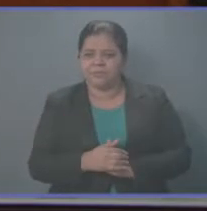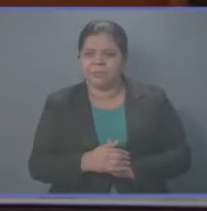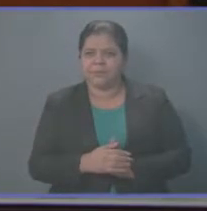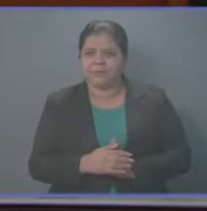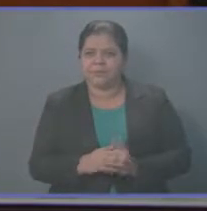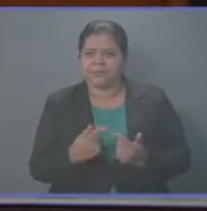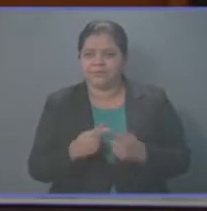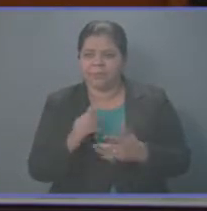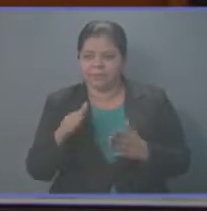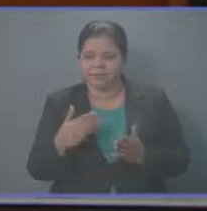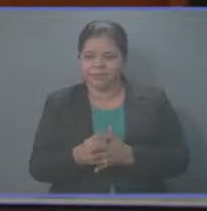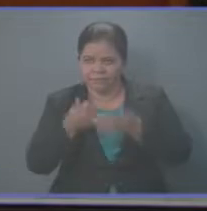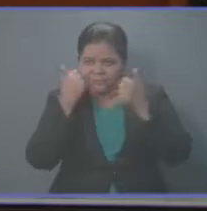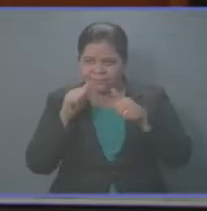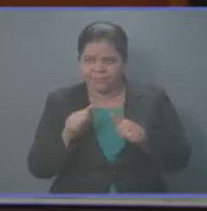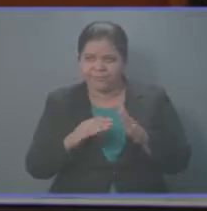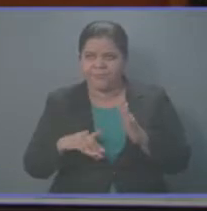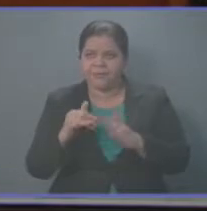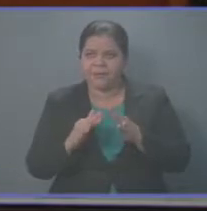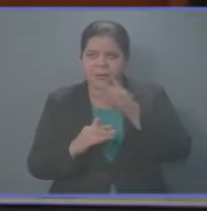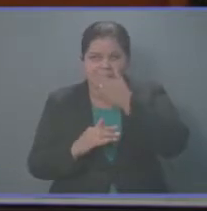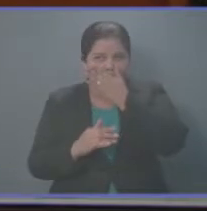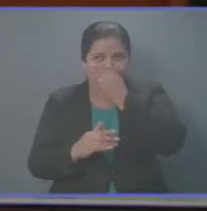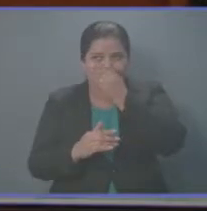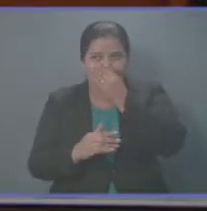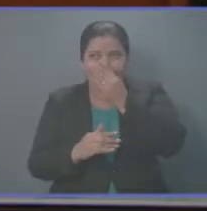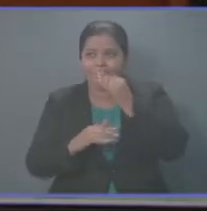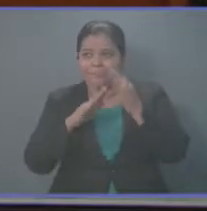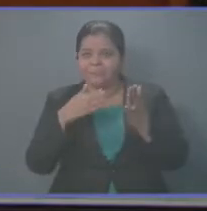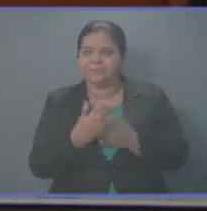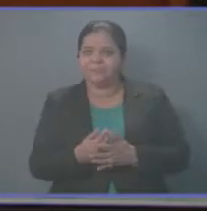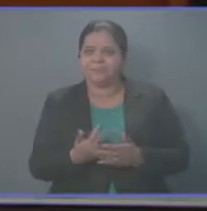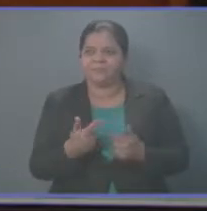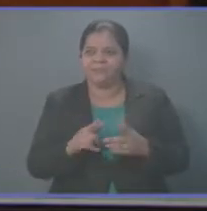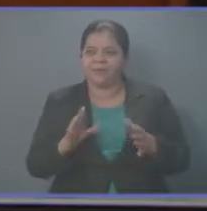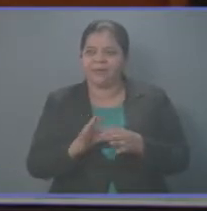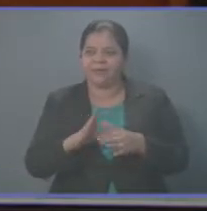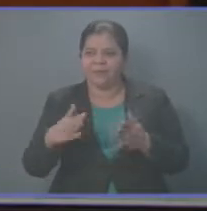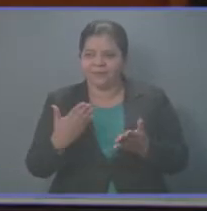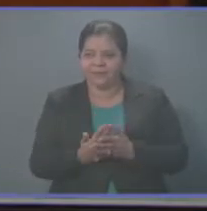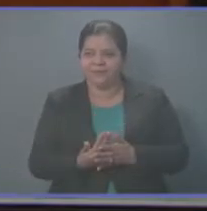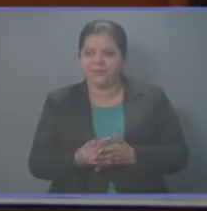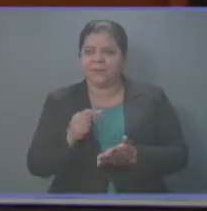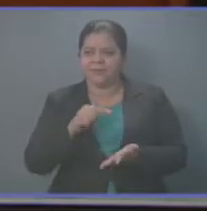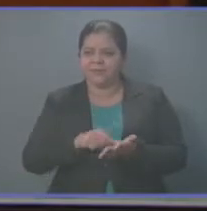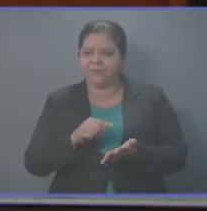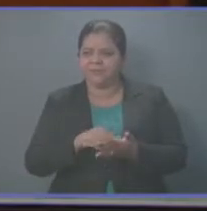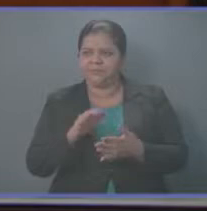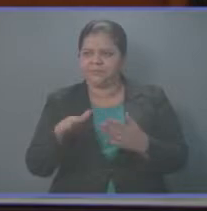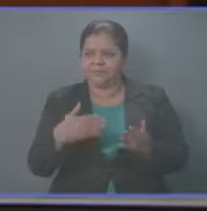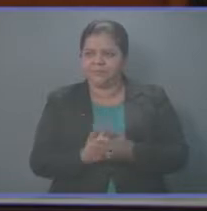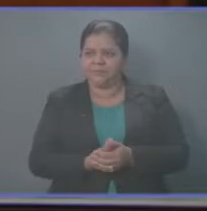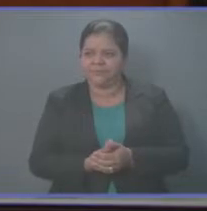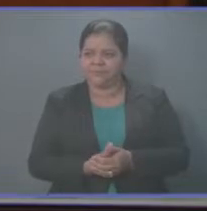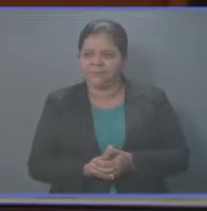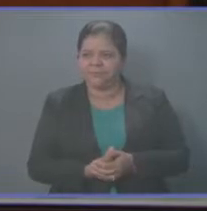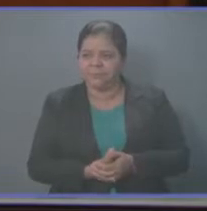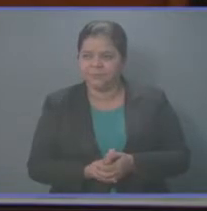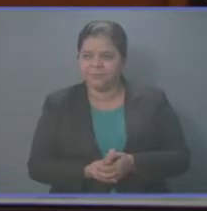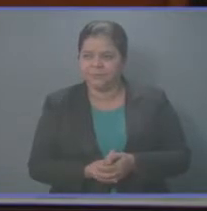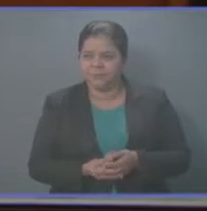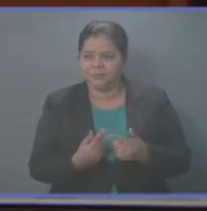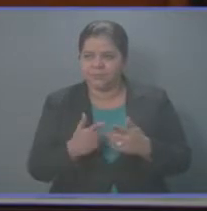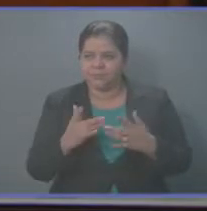vaya. Y por último decir, una gran parte de los que votaron apretando el botoncito, tal y como les dijo el presidente,